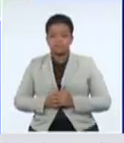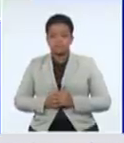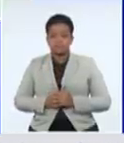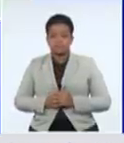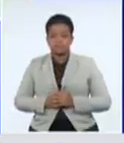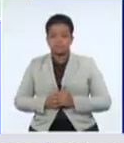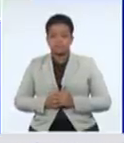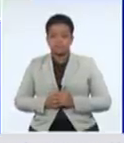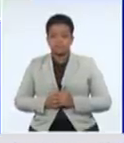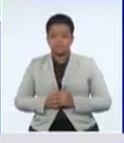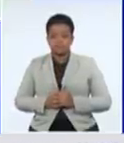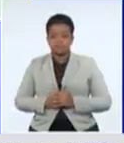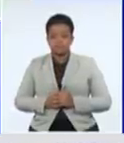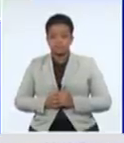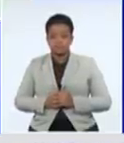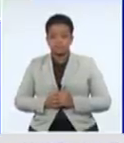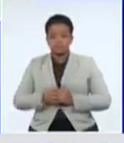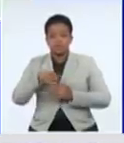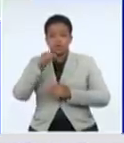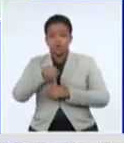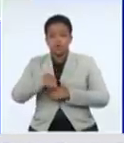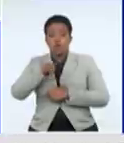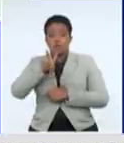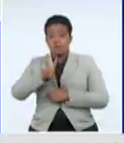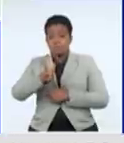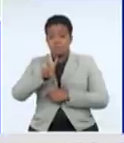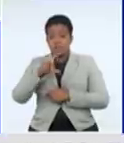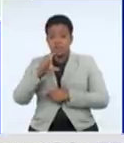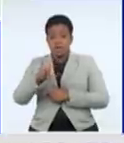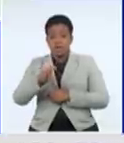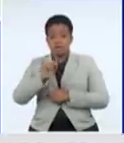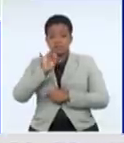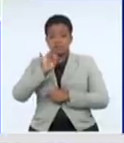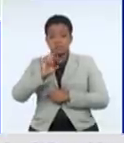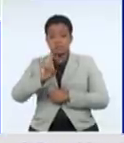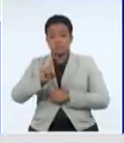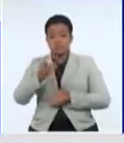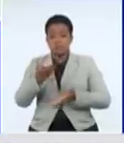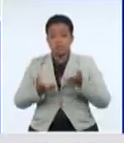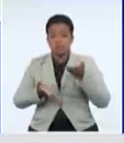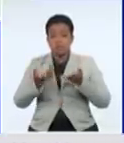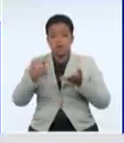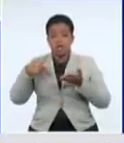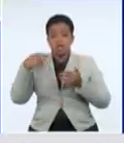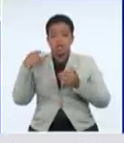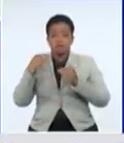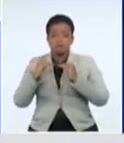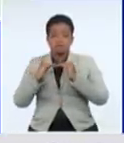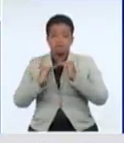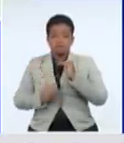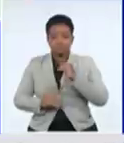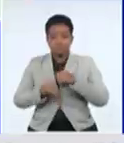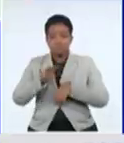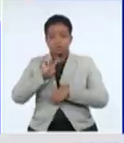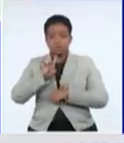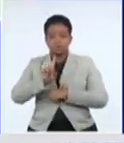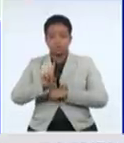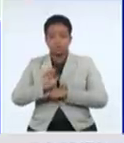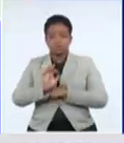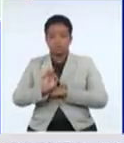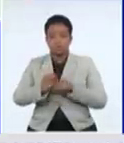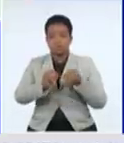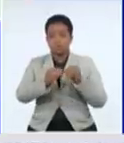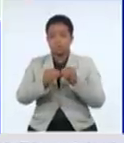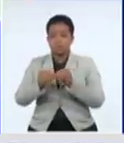Villa Clara hoy con 79 casos autóctonos, 41 casos menos en relación con la jornada anterior y con una